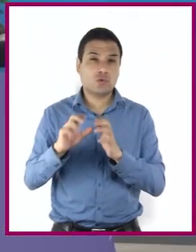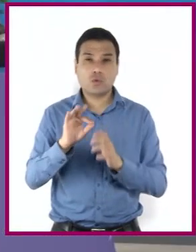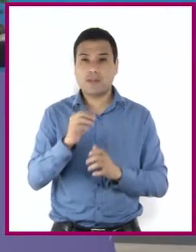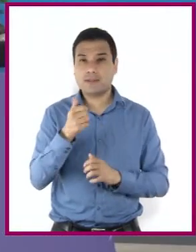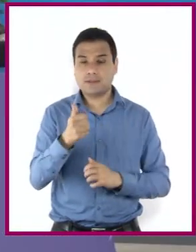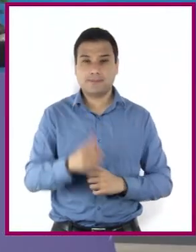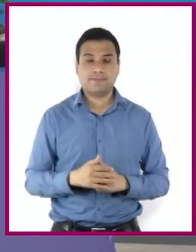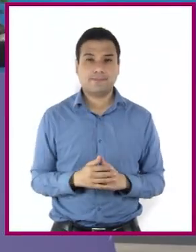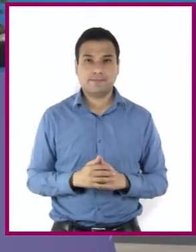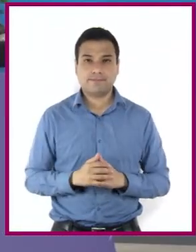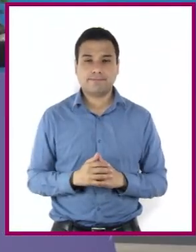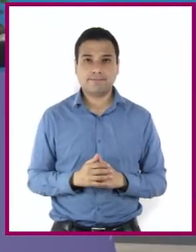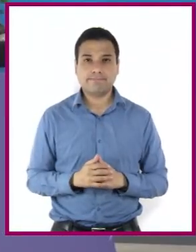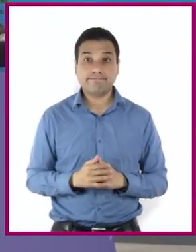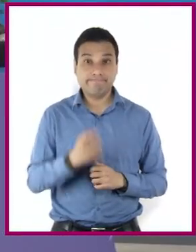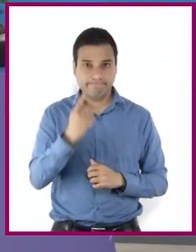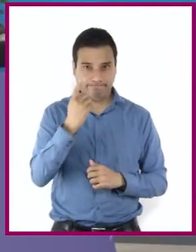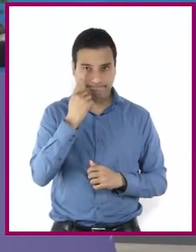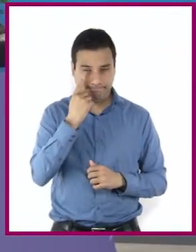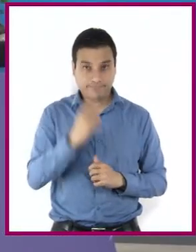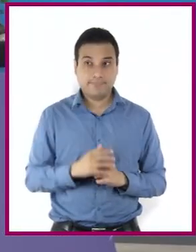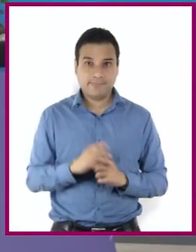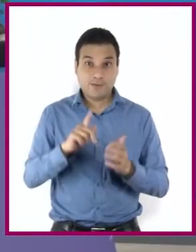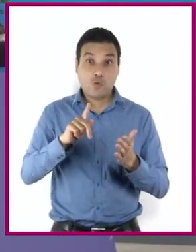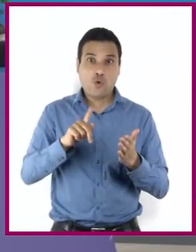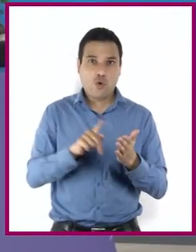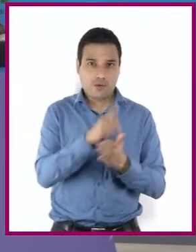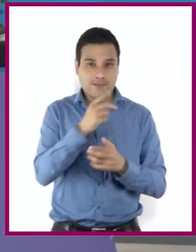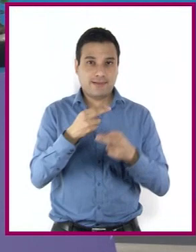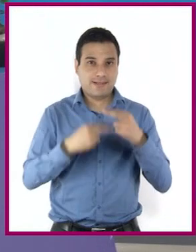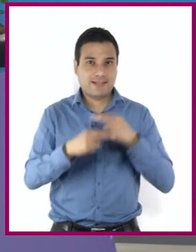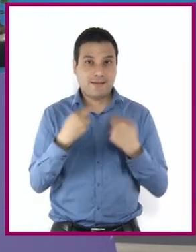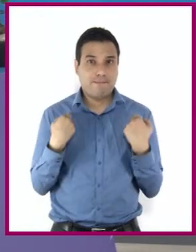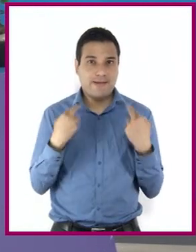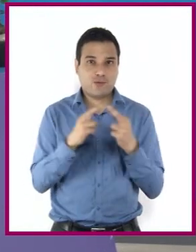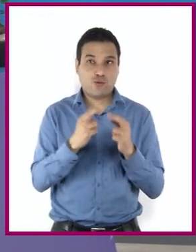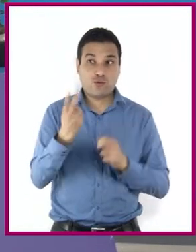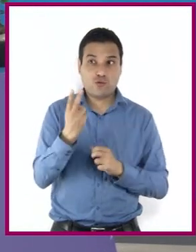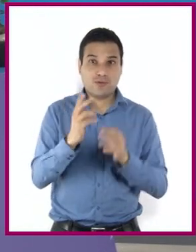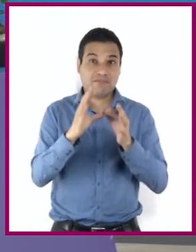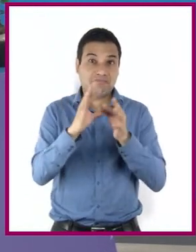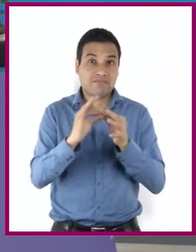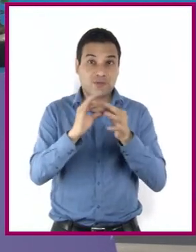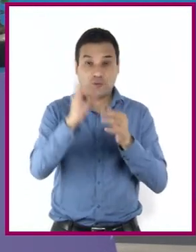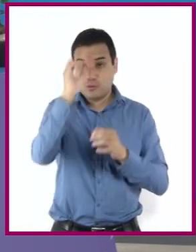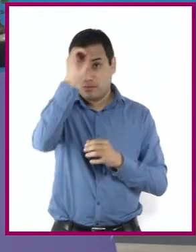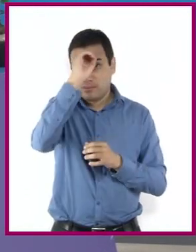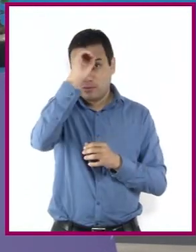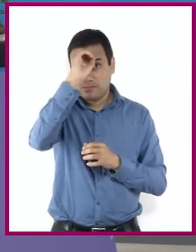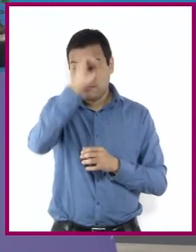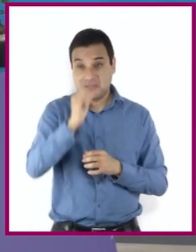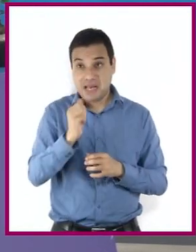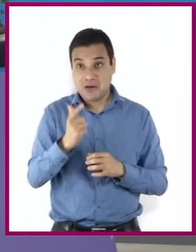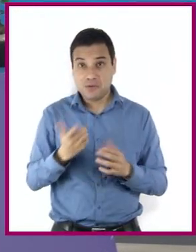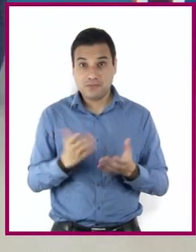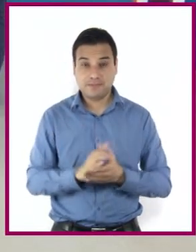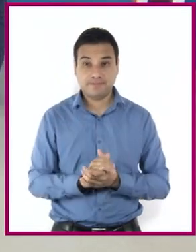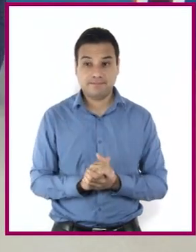1846. ¿Qué les parece si vamos nuevamente con Mercedes y Hugo? ¿Tienen algún comentario sobre los conflictos que se acaban de